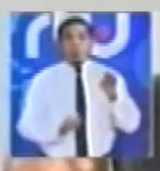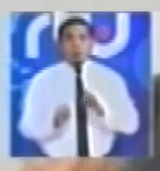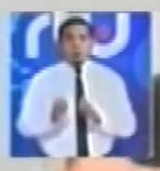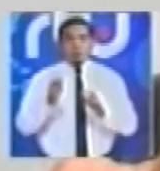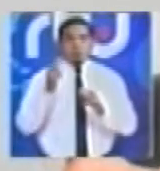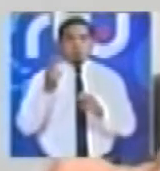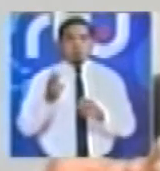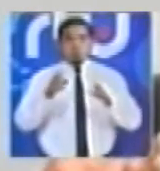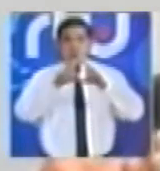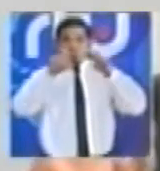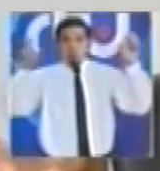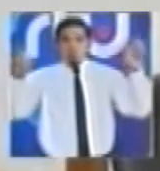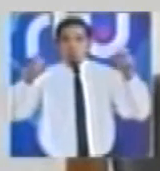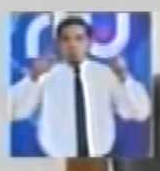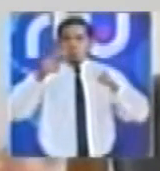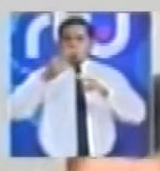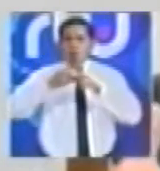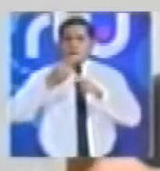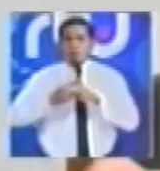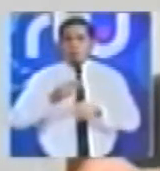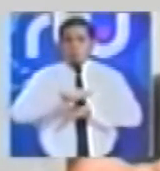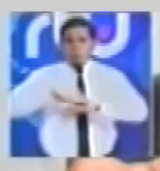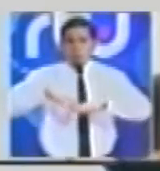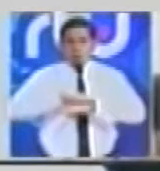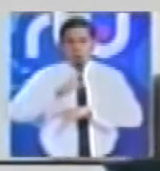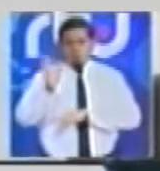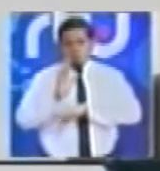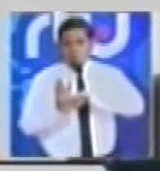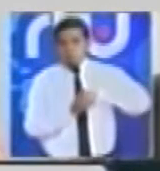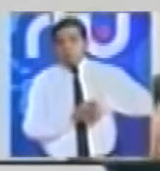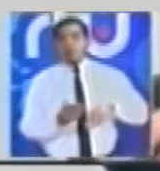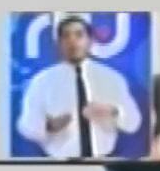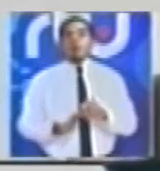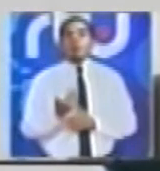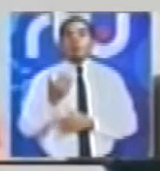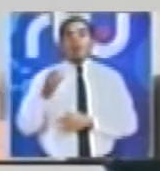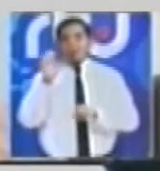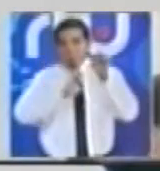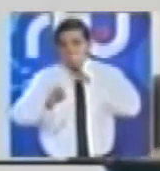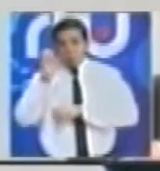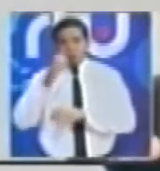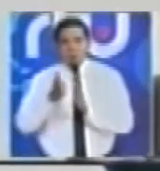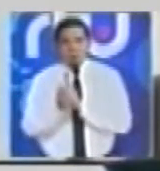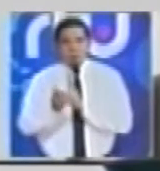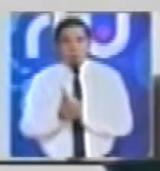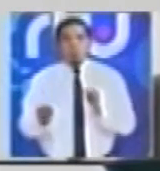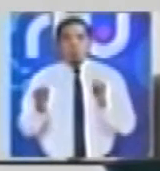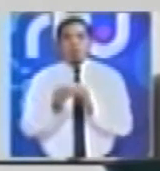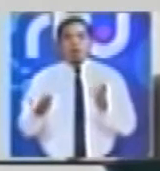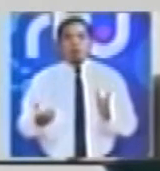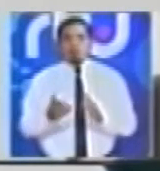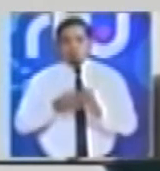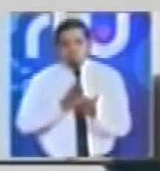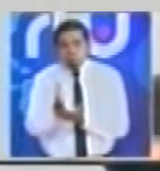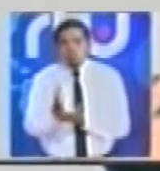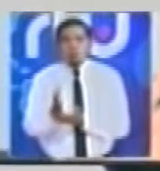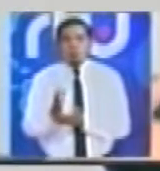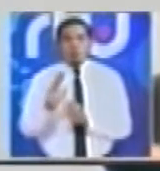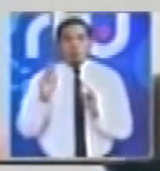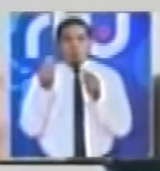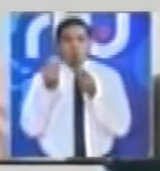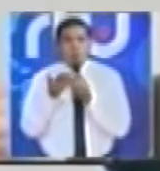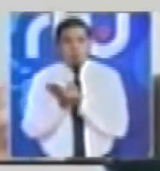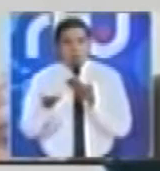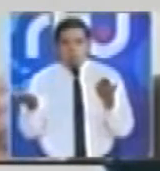y apellido como ser bachiller, sino como evaluación de capacidades, se suma además el récord académico del chico, todo su